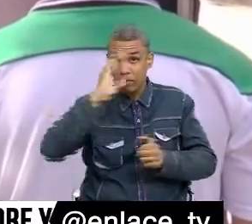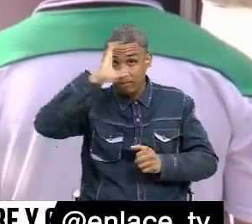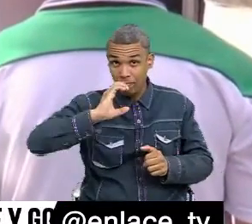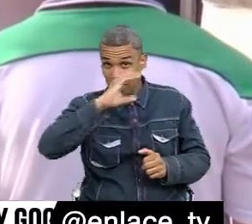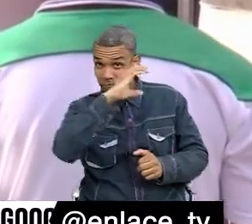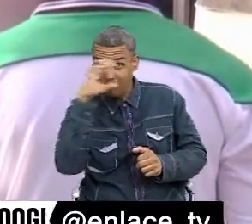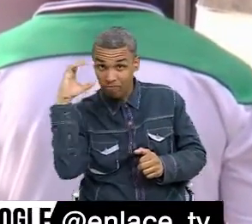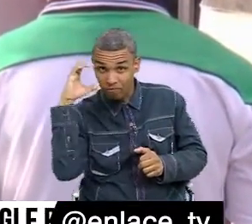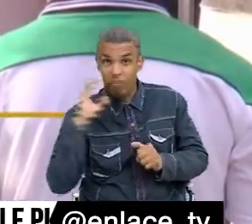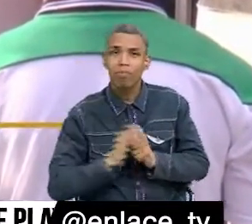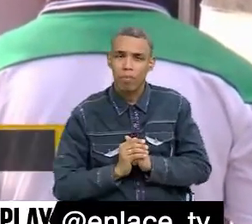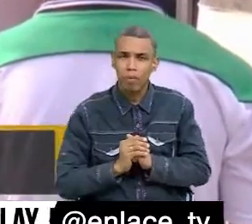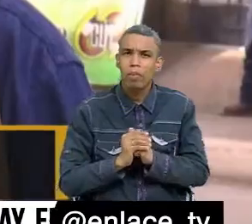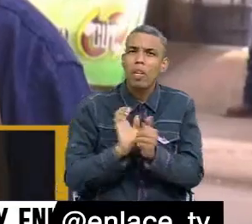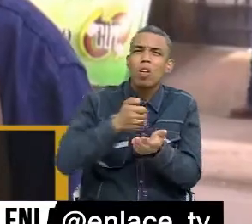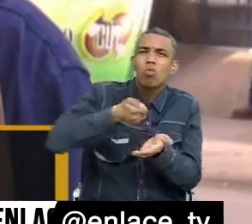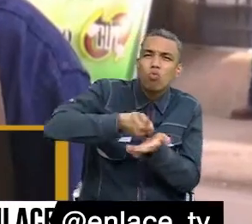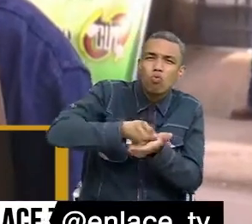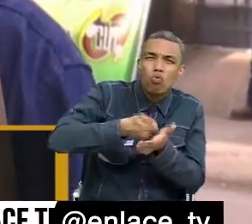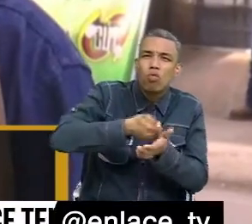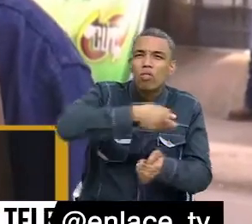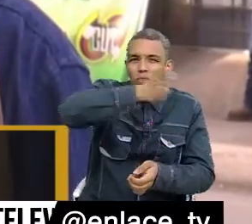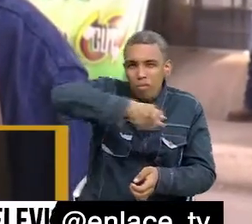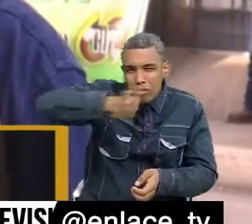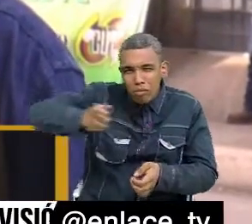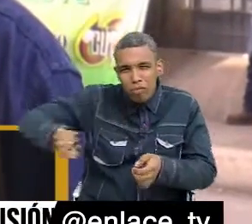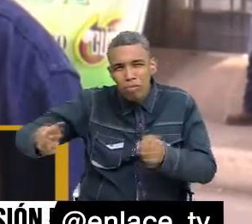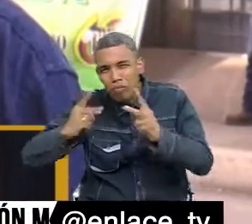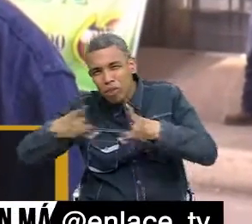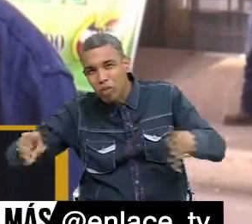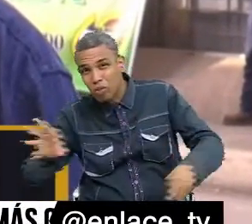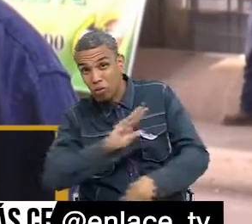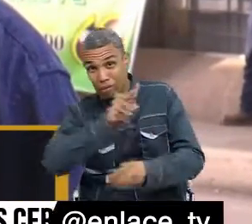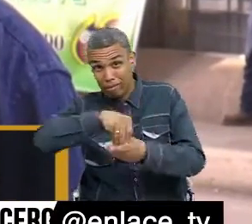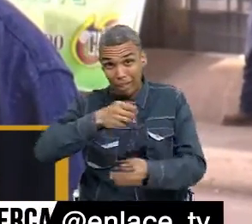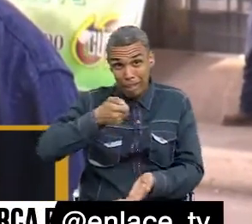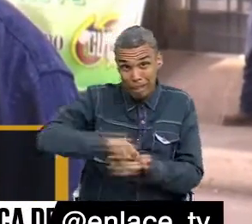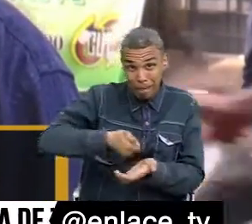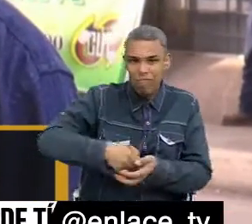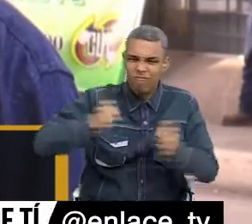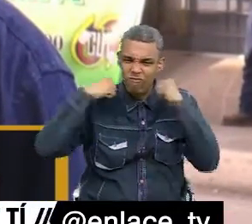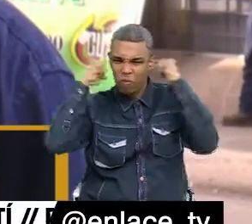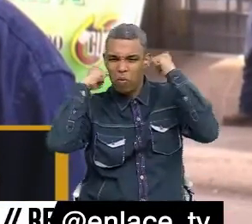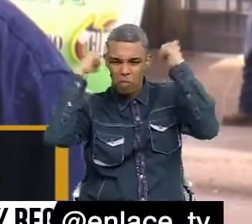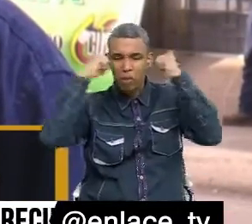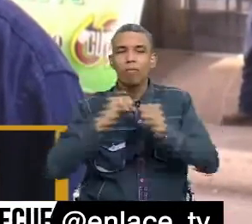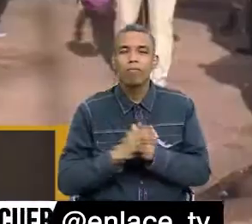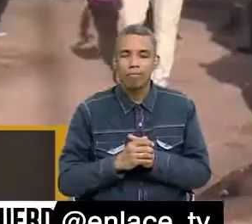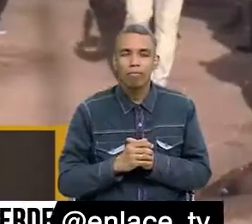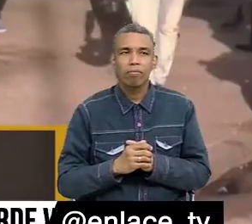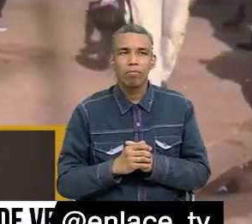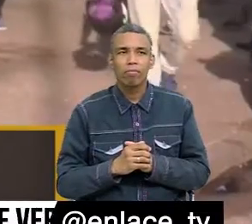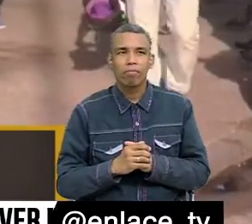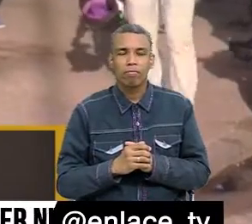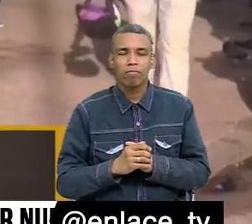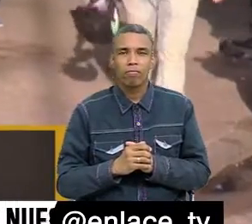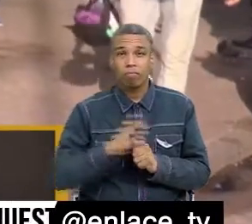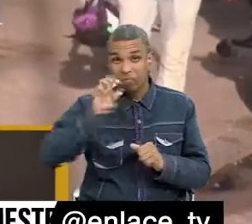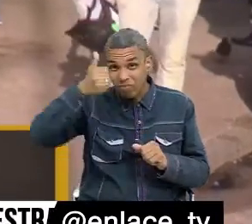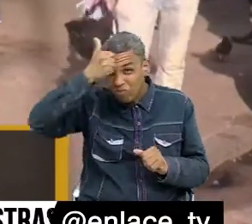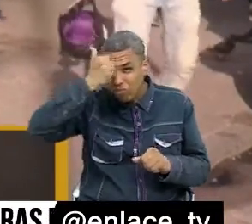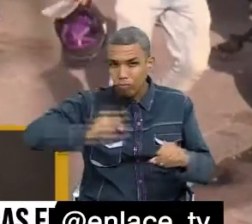Cafaba, por parte de su sindicato. Estamos realizando un plantón a la Superintendencia de Subsidio Familiar, que es el máximo ente de control de las cajas de compensación por el